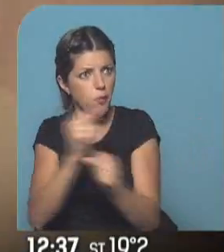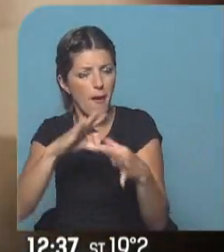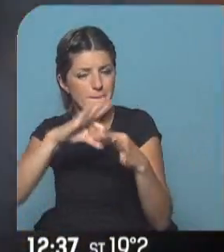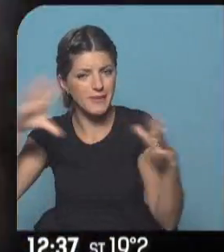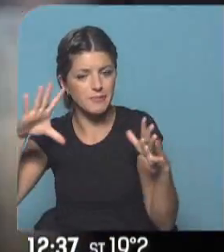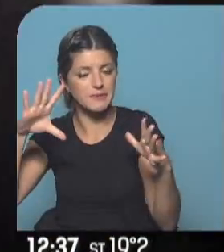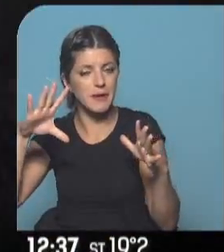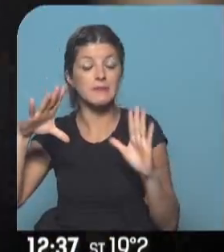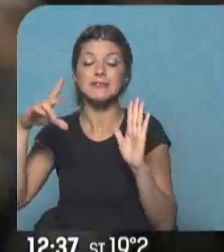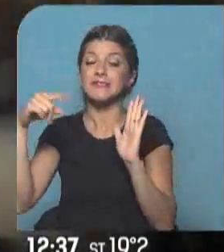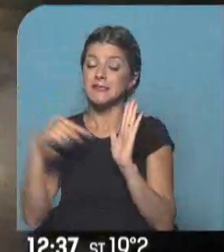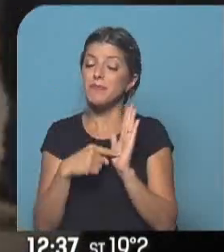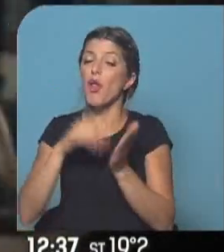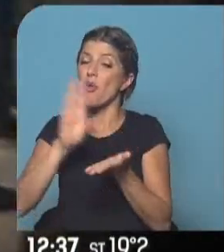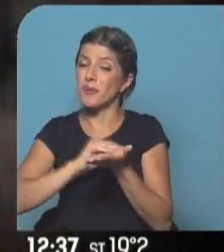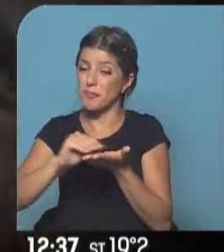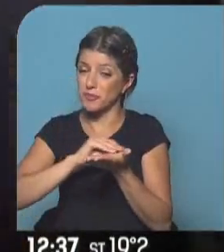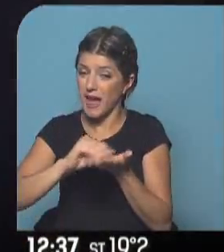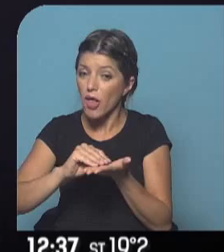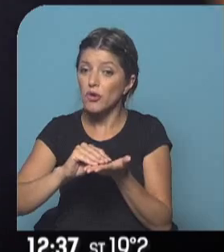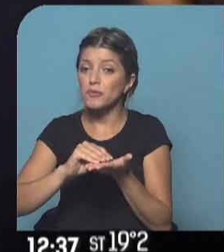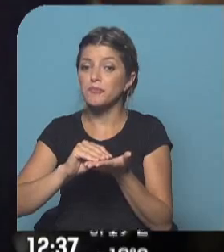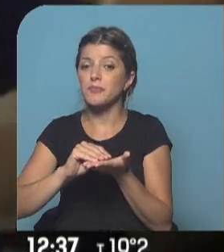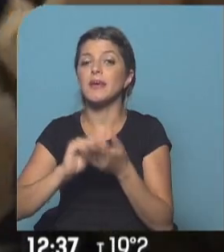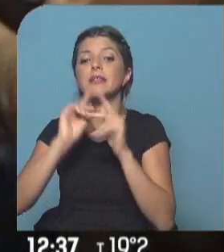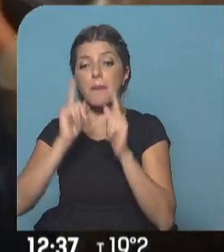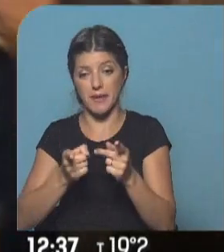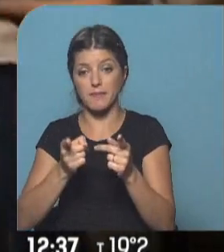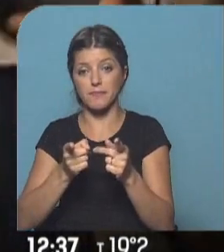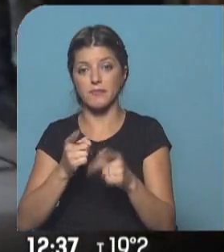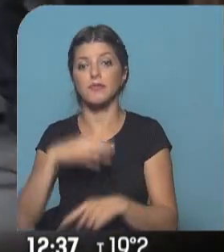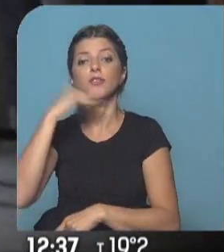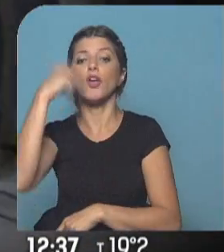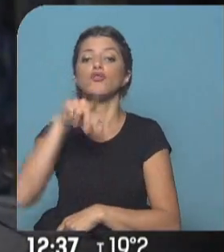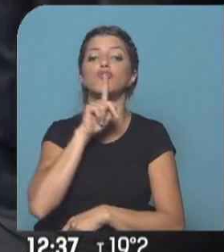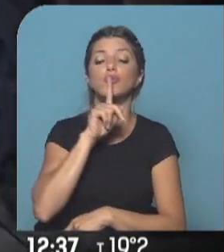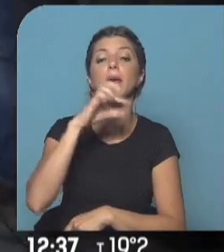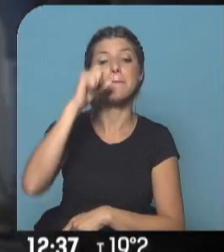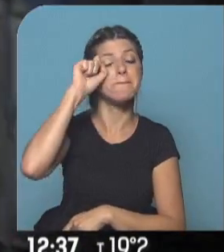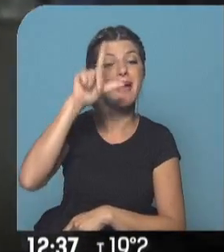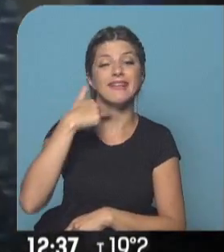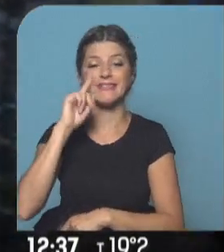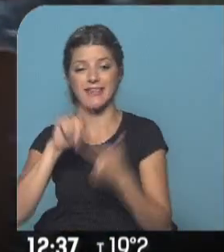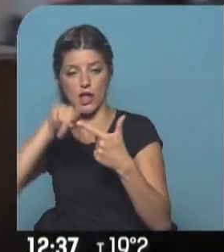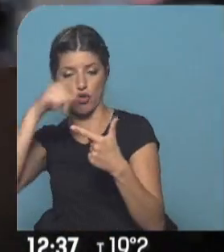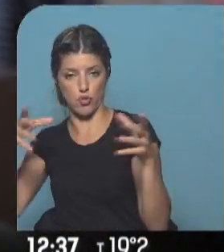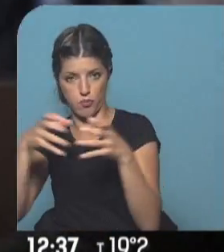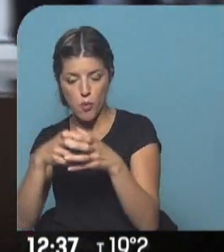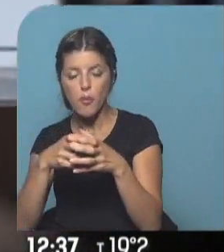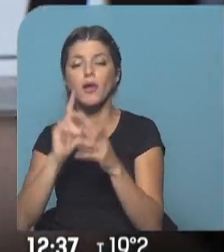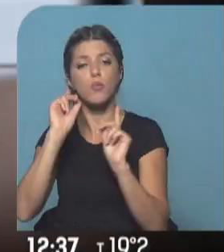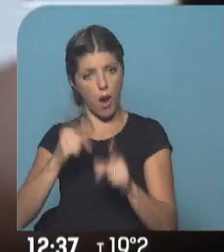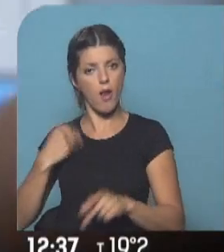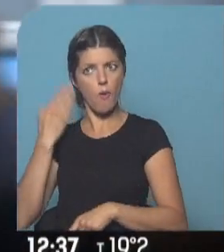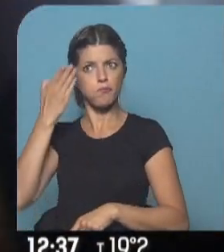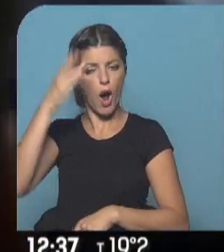Pero los diputados del Junts pel Sí y de la candidatura de Unidad Popular se citaron de todas maneras en el auditorio del